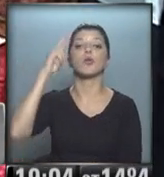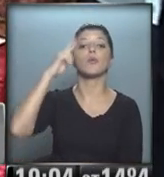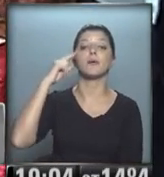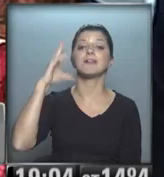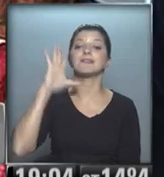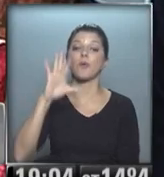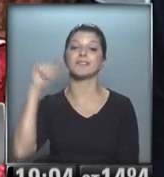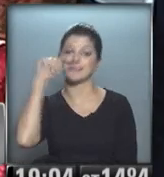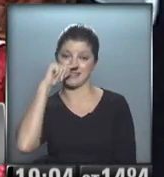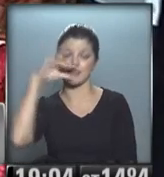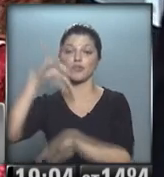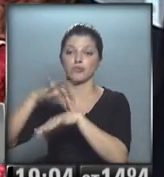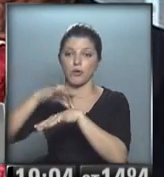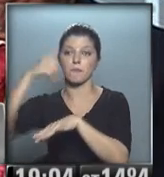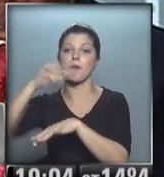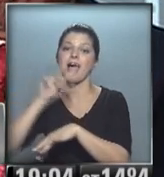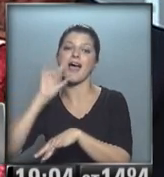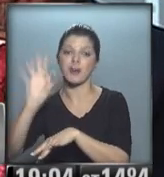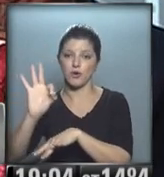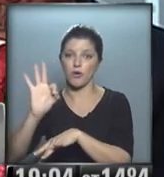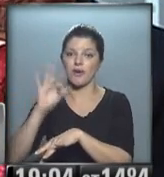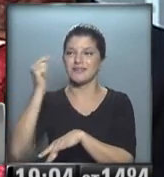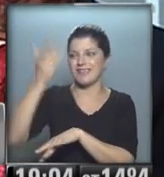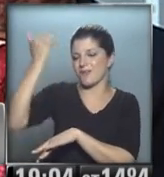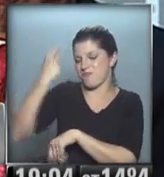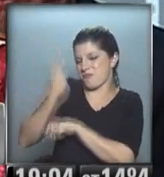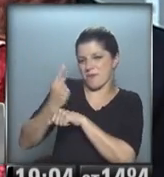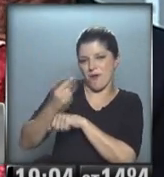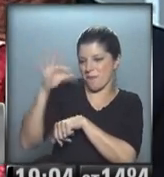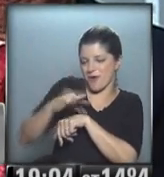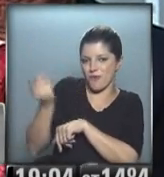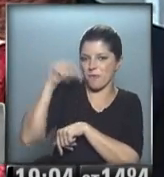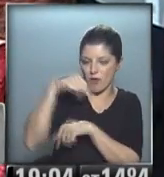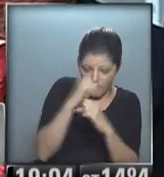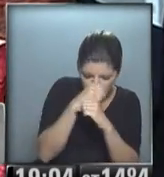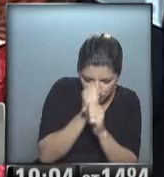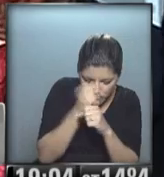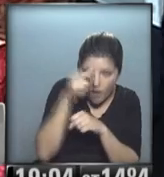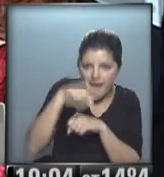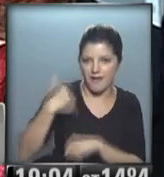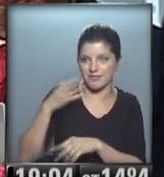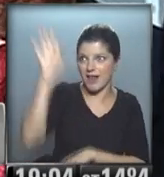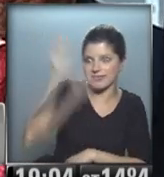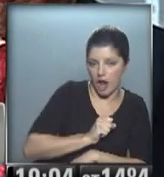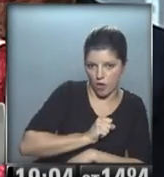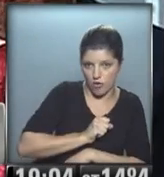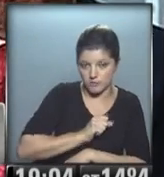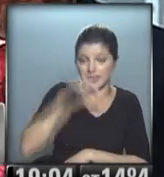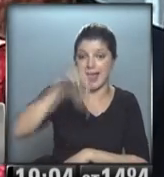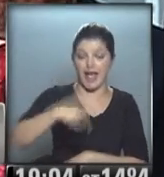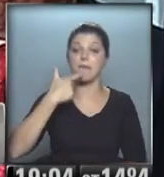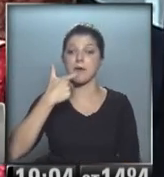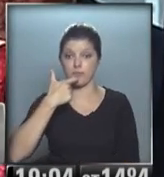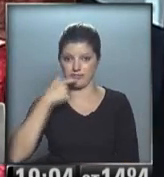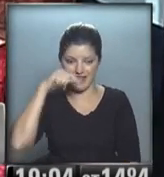el doctor Mario Burgos, que ya en esa época era un pionero, fue uno de los primeros que introdujo un microscopio a la Argentina, lo trajo acá a Mendoza